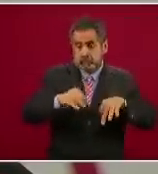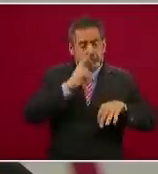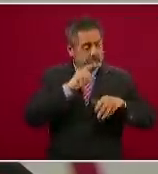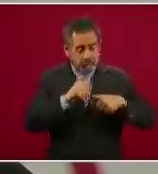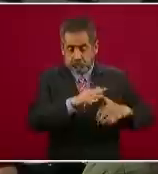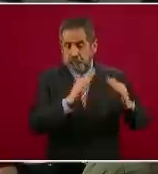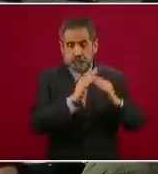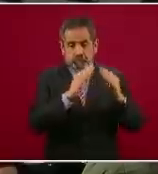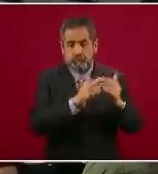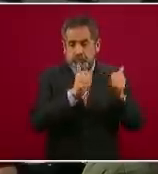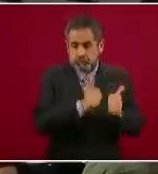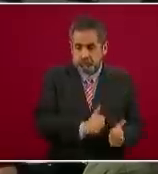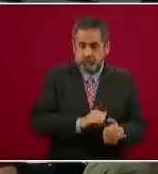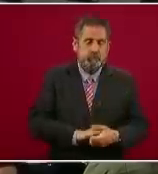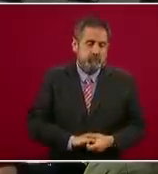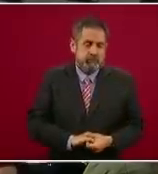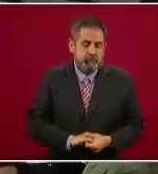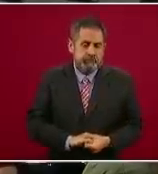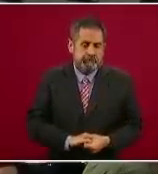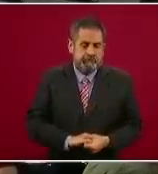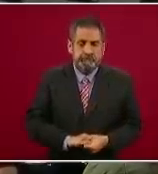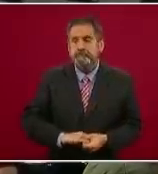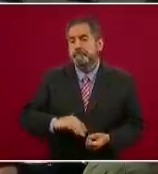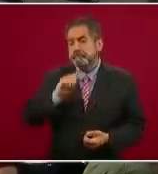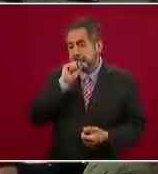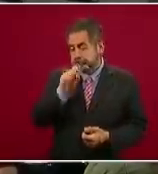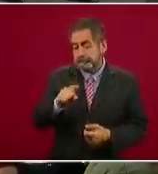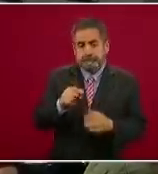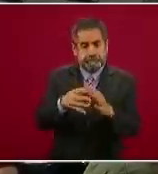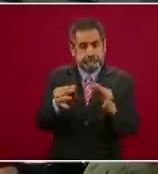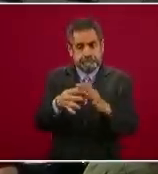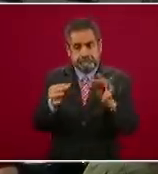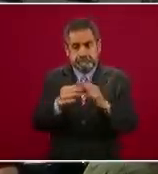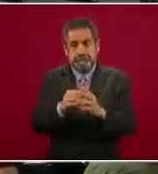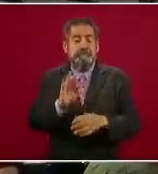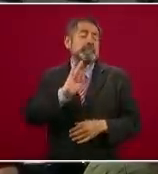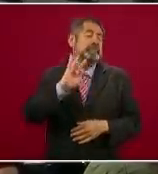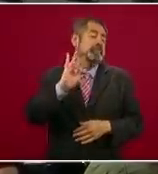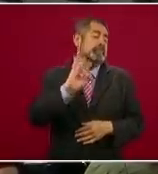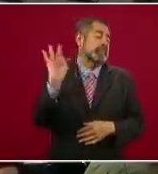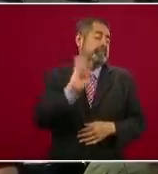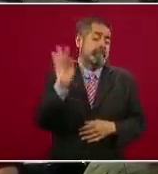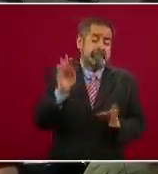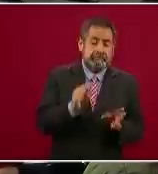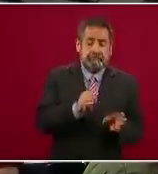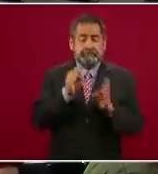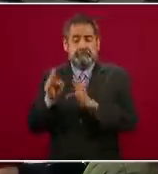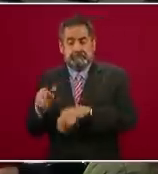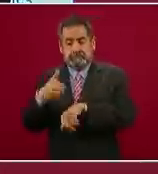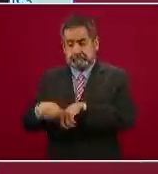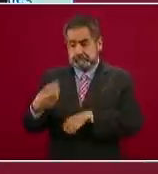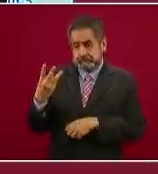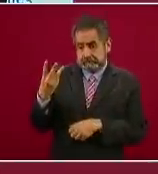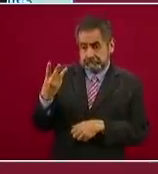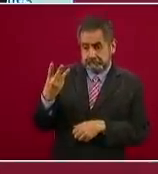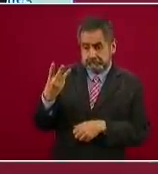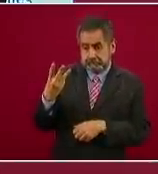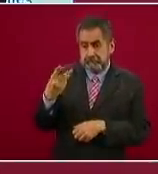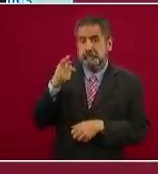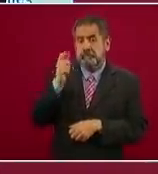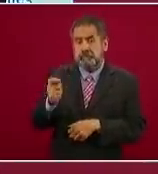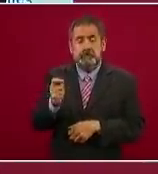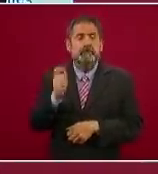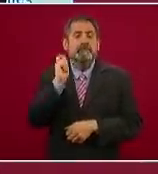trabajo. Además, podríamos pasar al escenario 3. En el escenario 3 ya se cuentan los casos